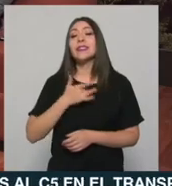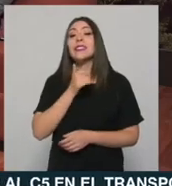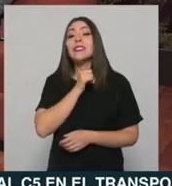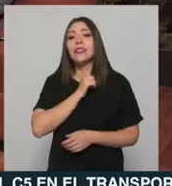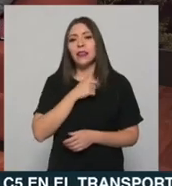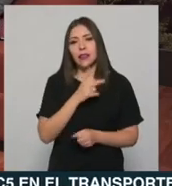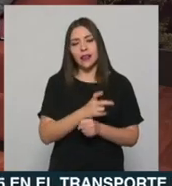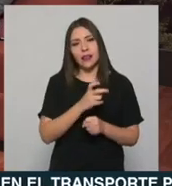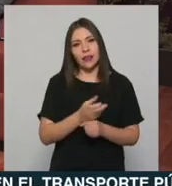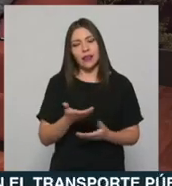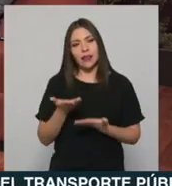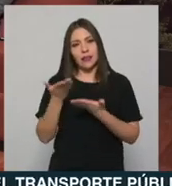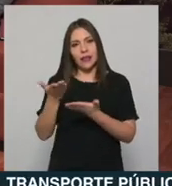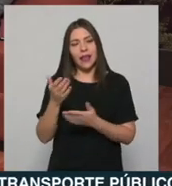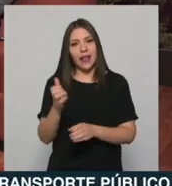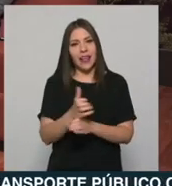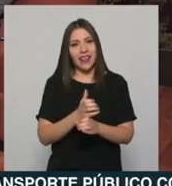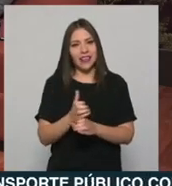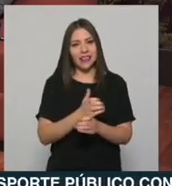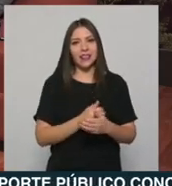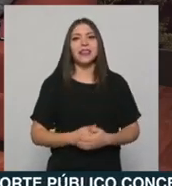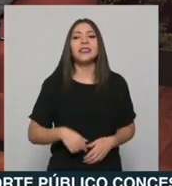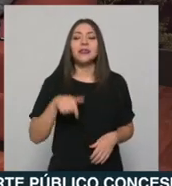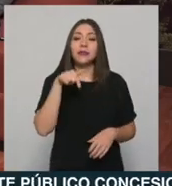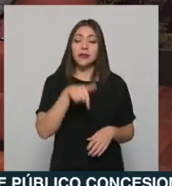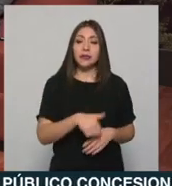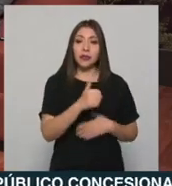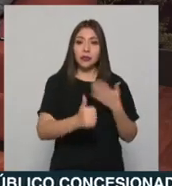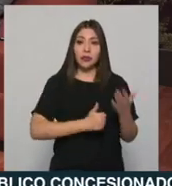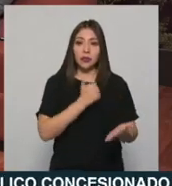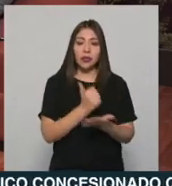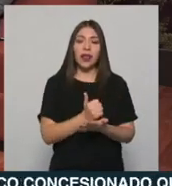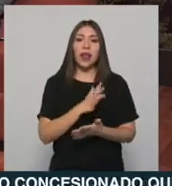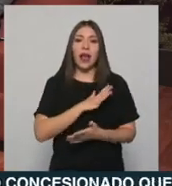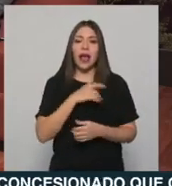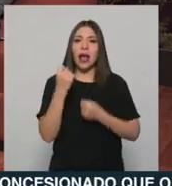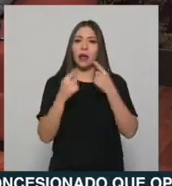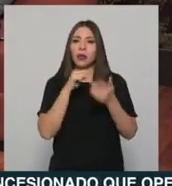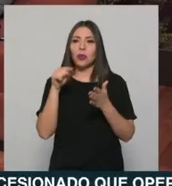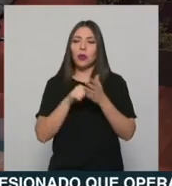además, bueno, pues se sigue ofreciendo en algunos sitios aquí en la capital del país. Vea.